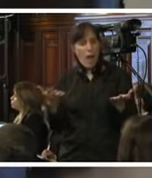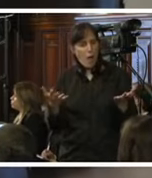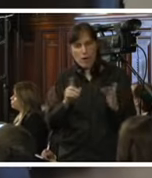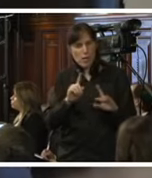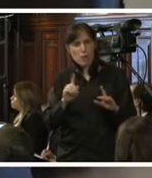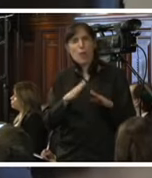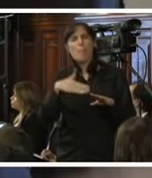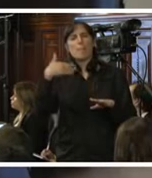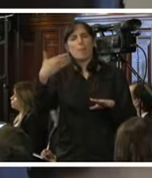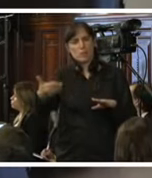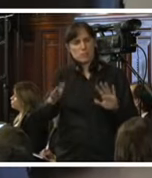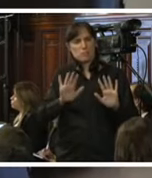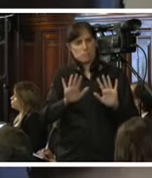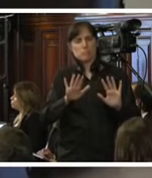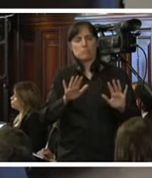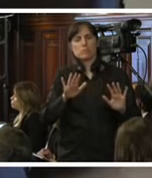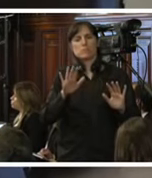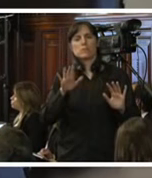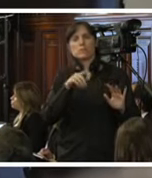posterioridad, pero por parte